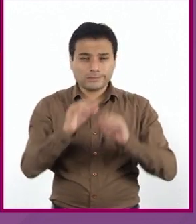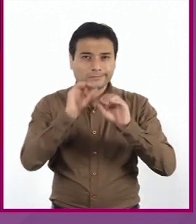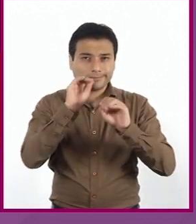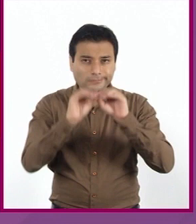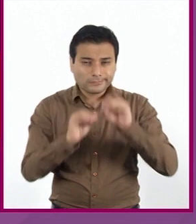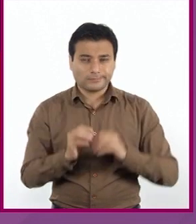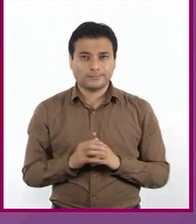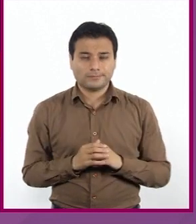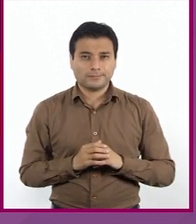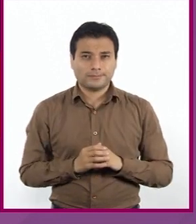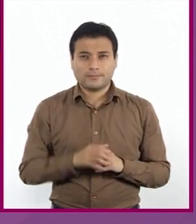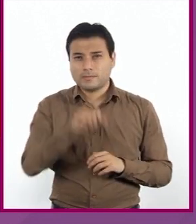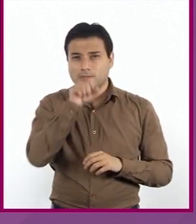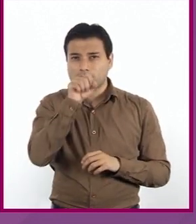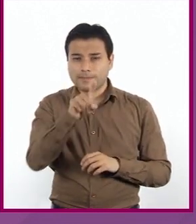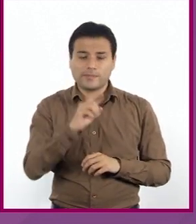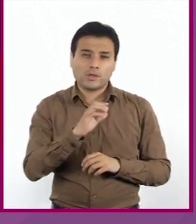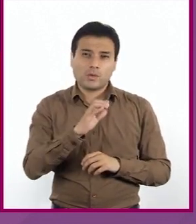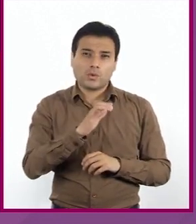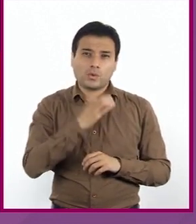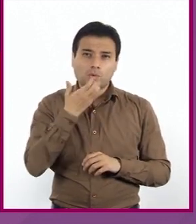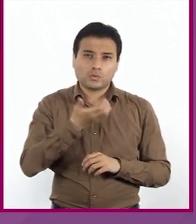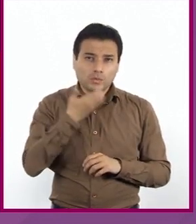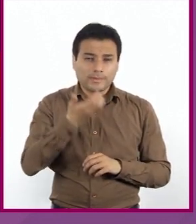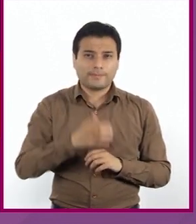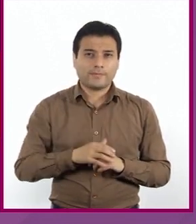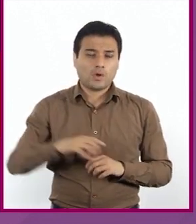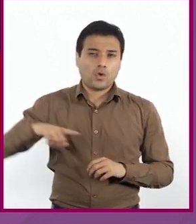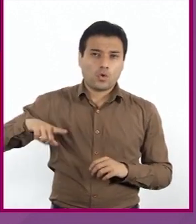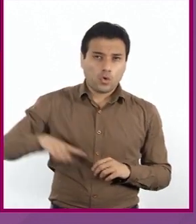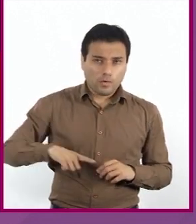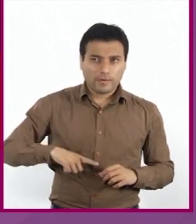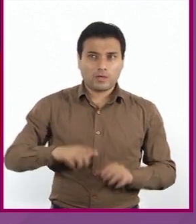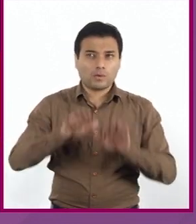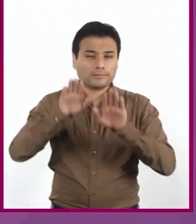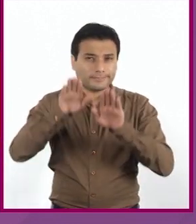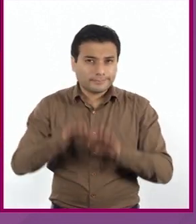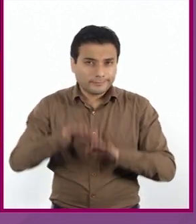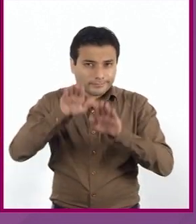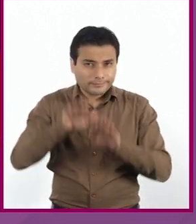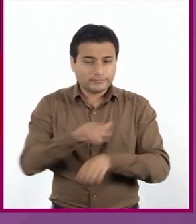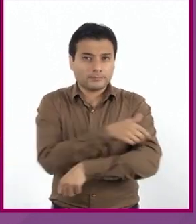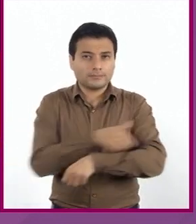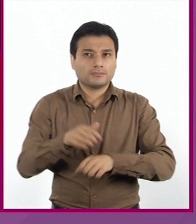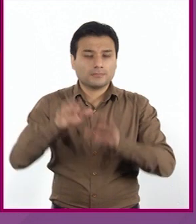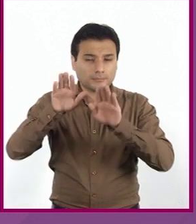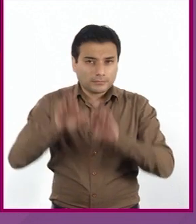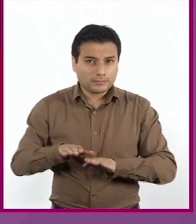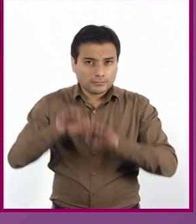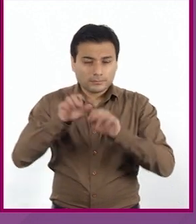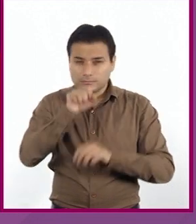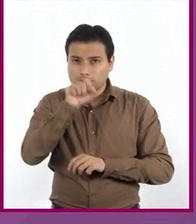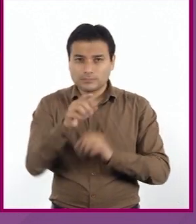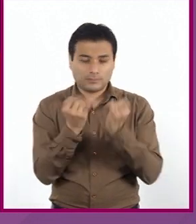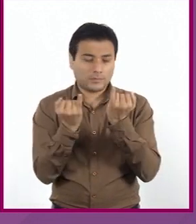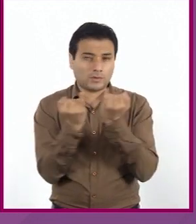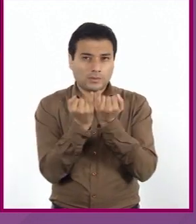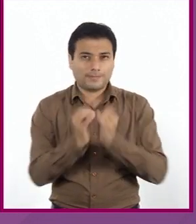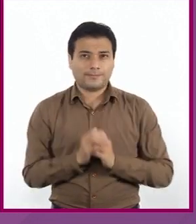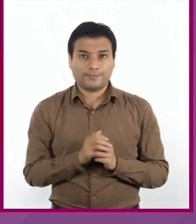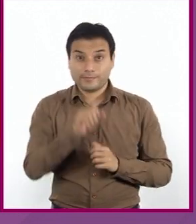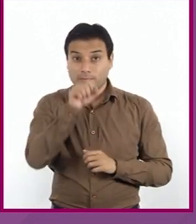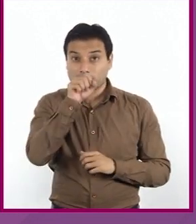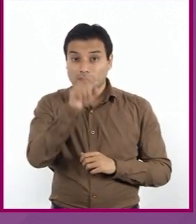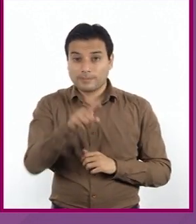la adopción de costumbres como el culto al gobernante y sus ancestros, y la colocación de ofrendas en